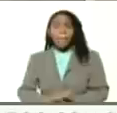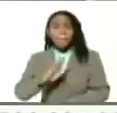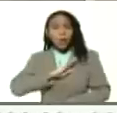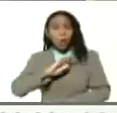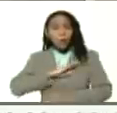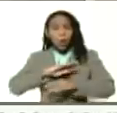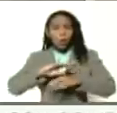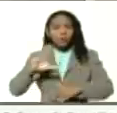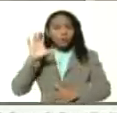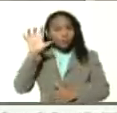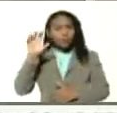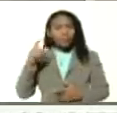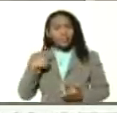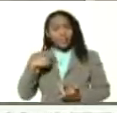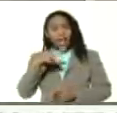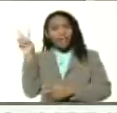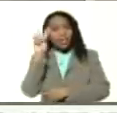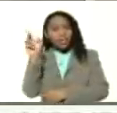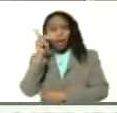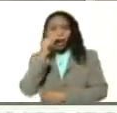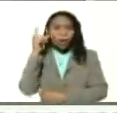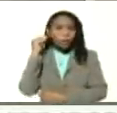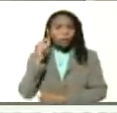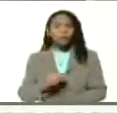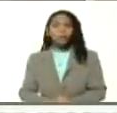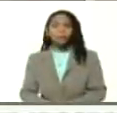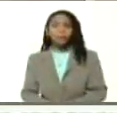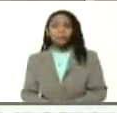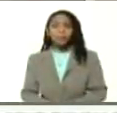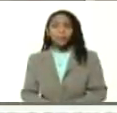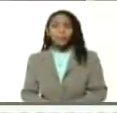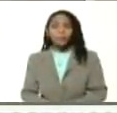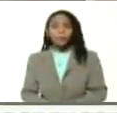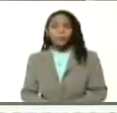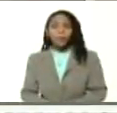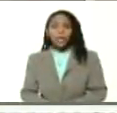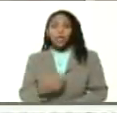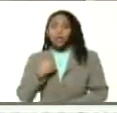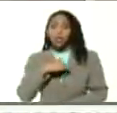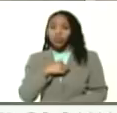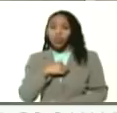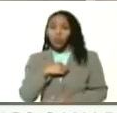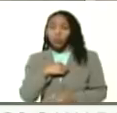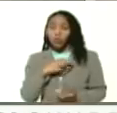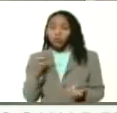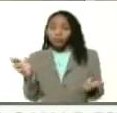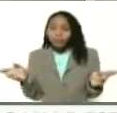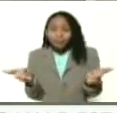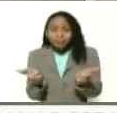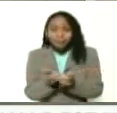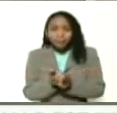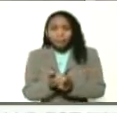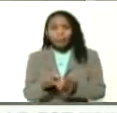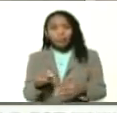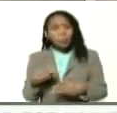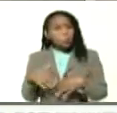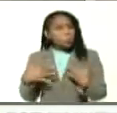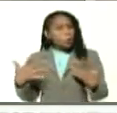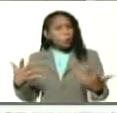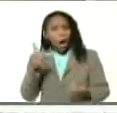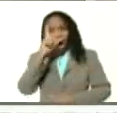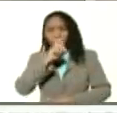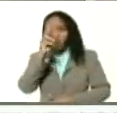el patrimonio de las venezolanas. Y hemos llegado a un punto cuando en el